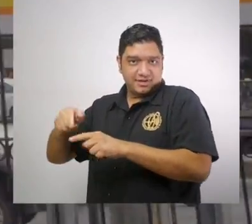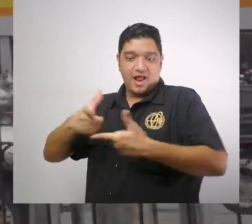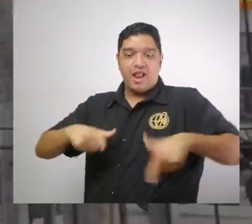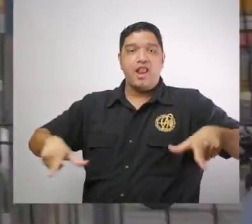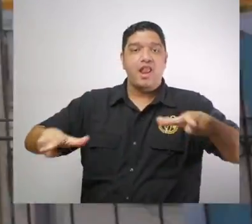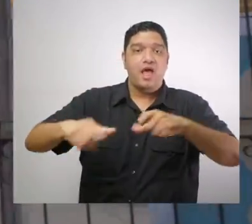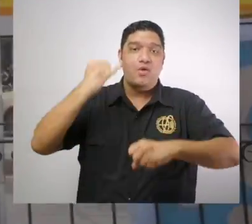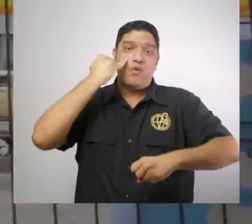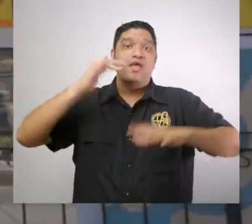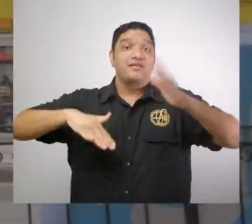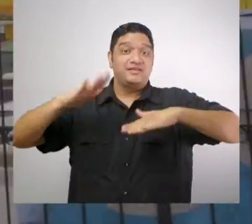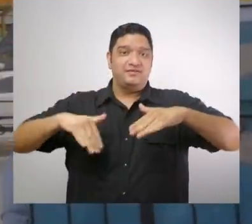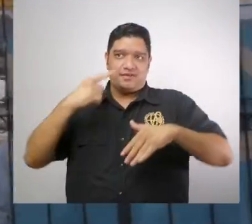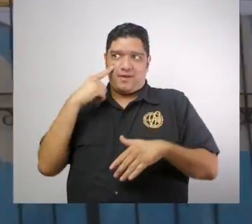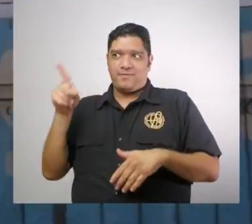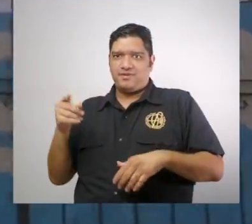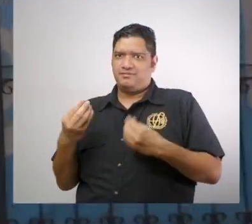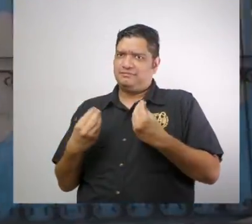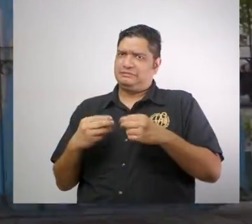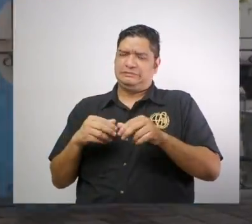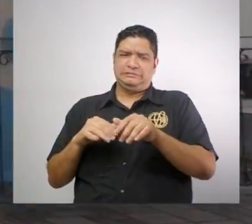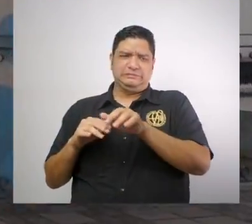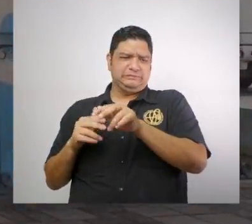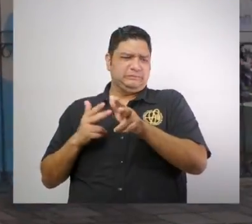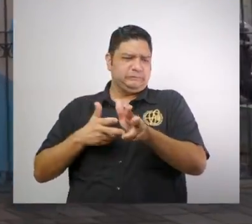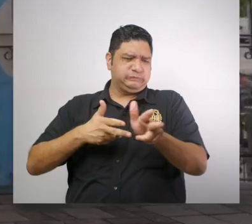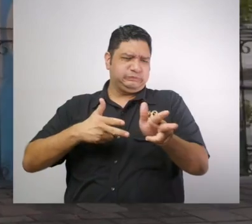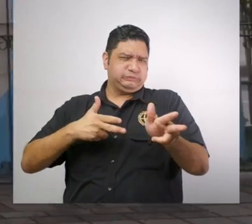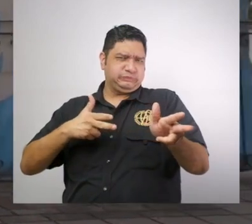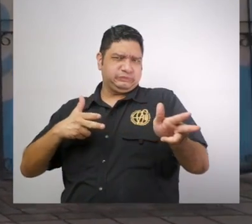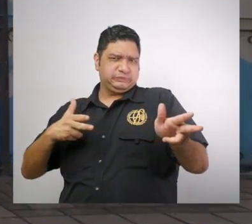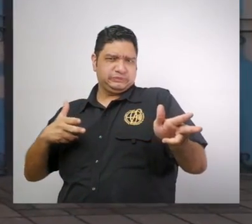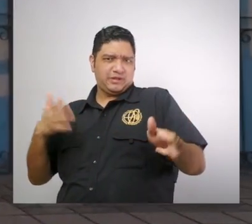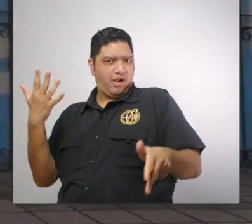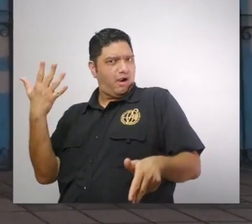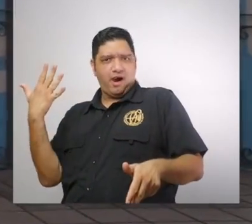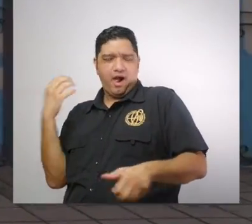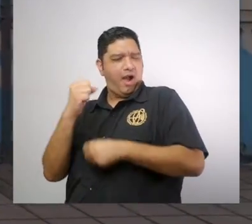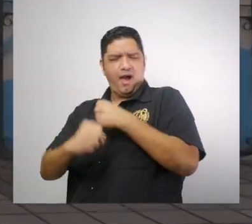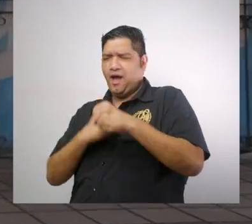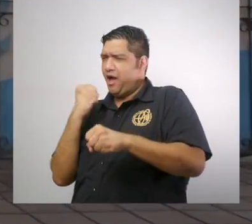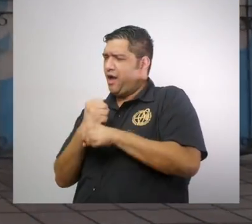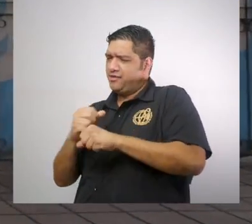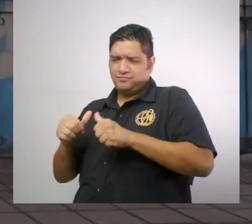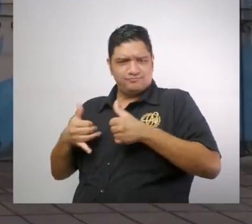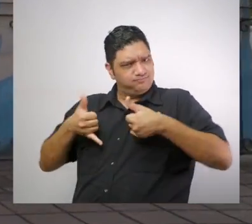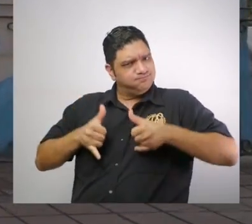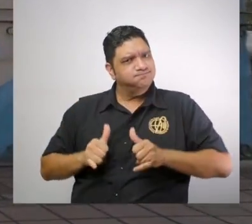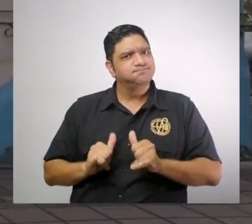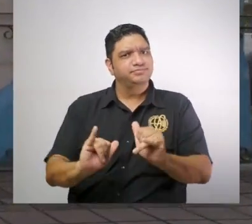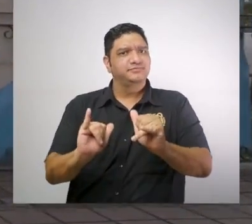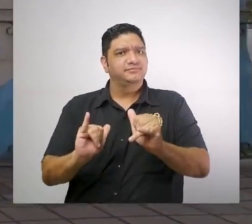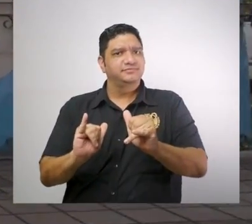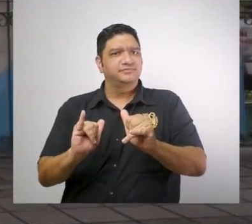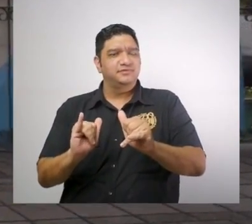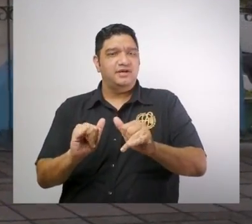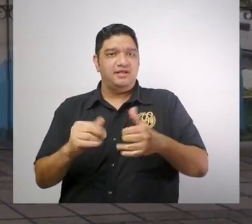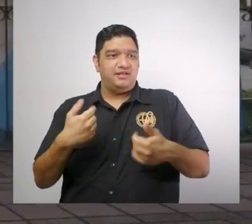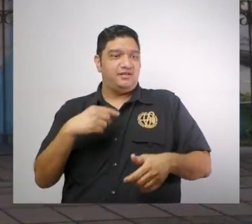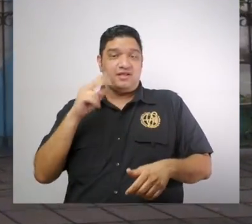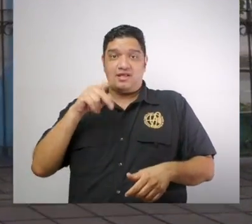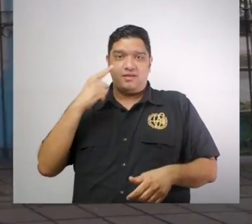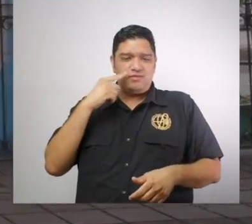calle siga siendo transitada, porque ya lo era en la época colonial. Este era el camino que buscaba todo